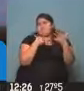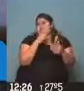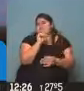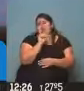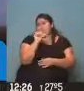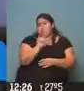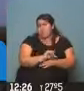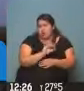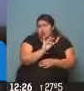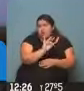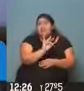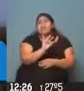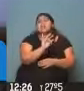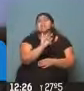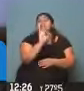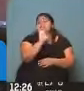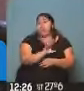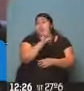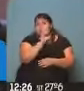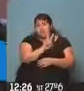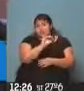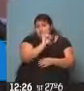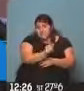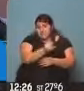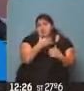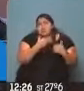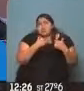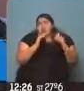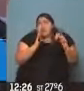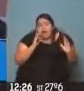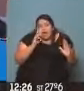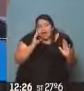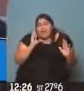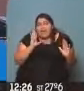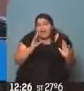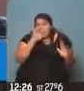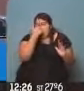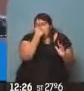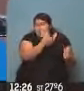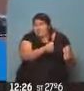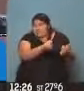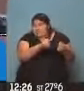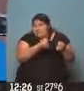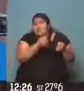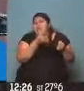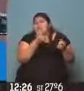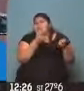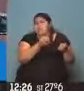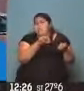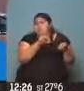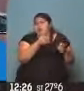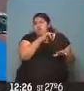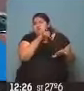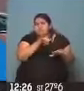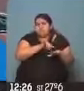puede cobrar pero la única lectura que puedo hacer es que me daría la impresión de que el piloto intentó este amerizar